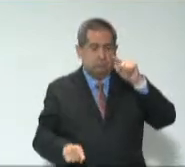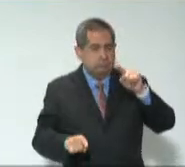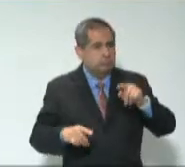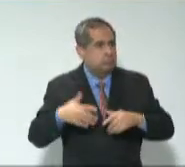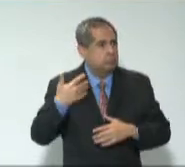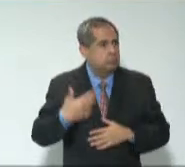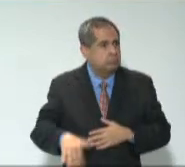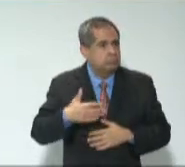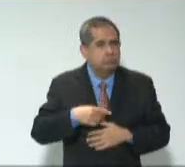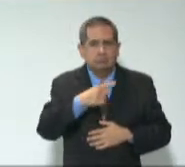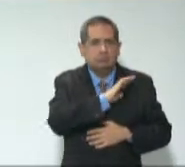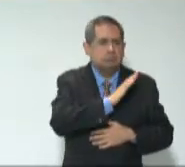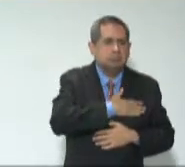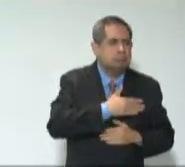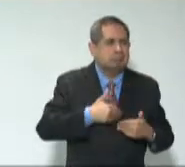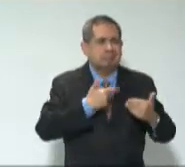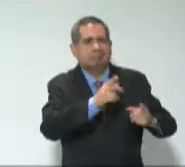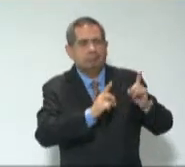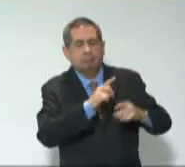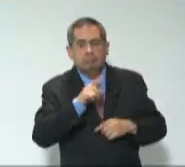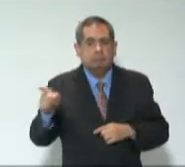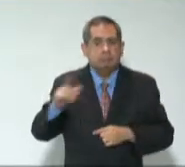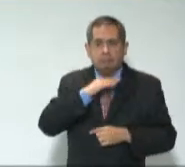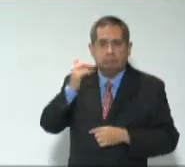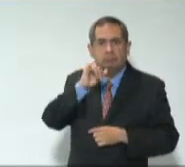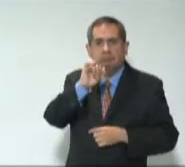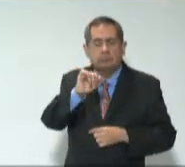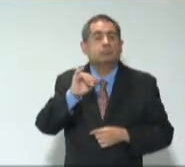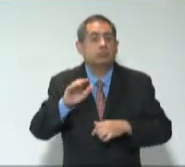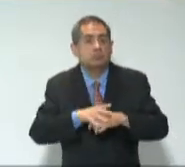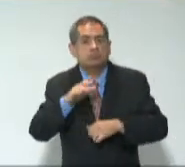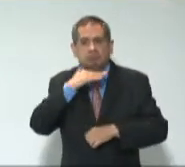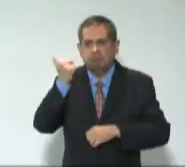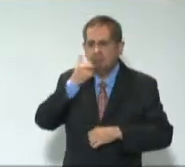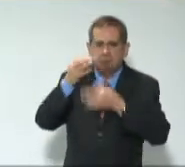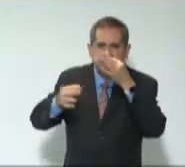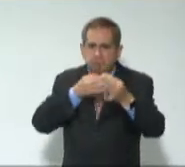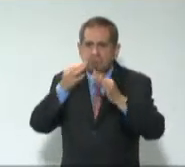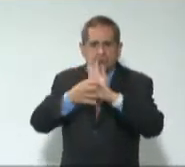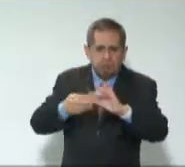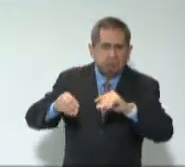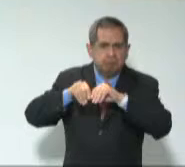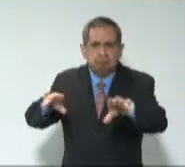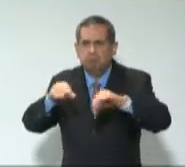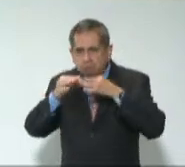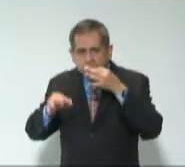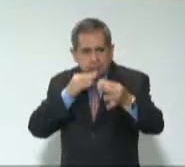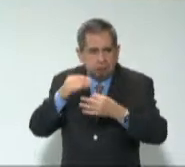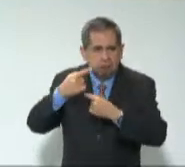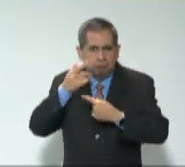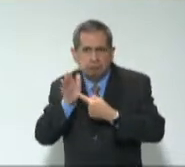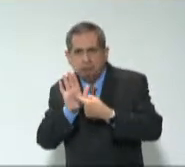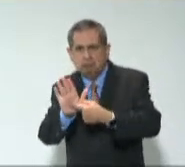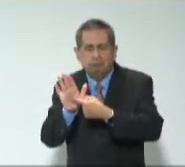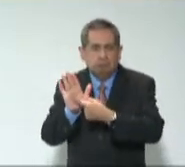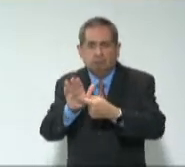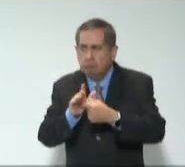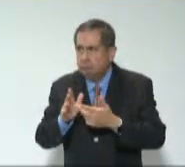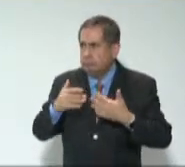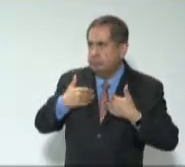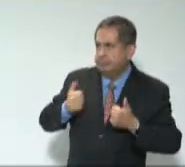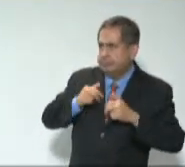aprobación de la gestión tiene mucho que ver con la comunicación y con la transparencia proactiva y no tanto porque se estén